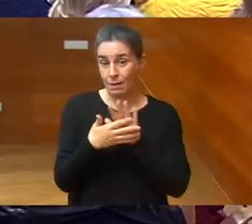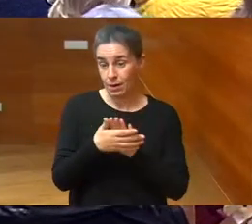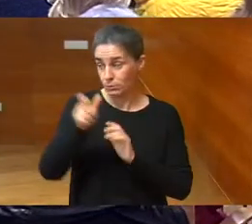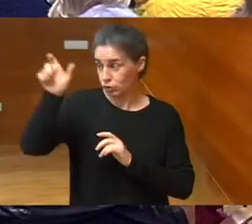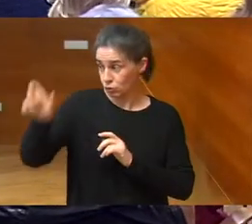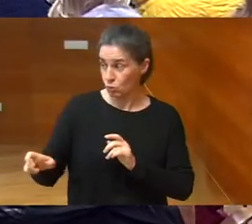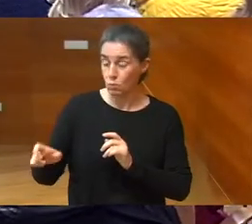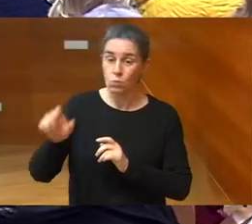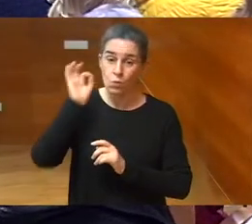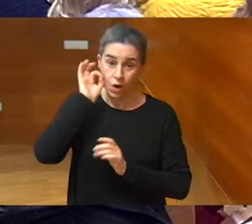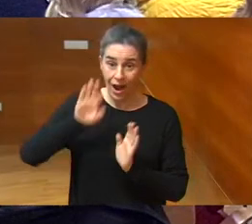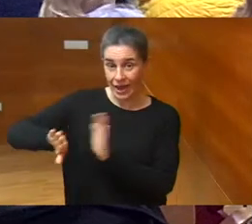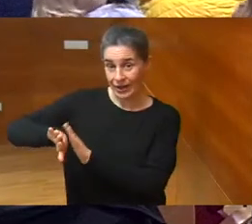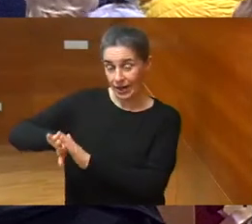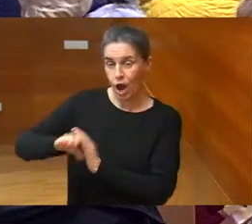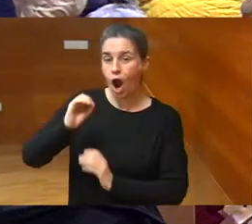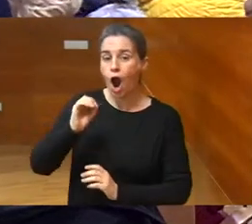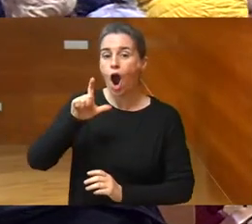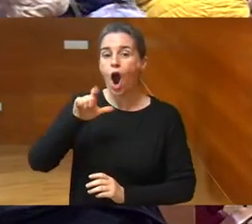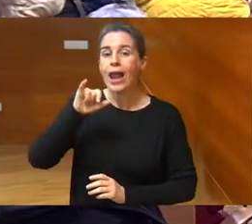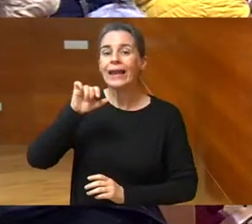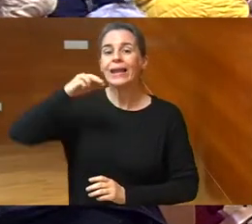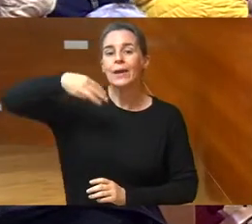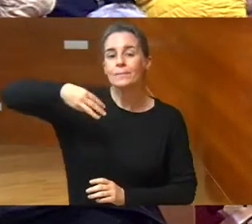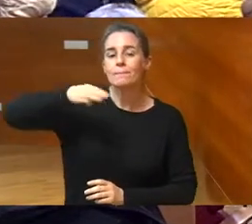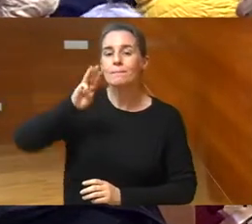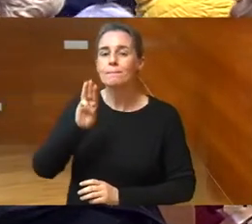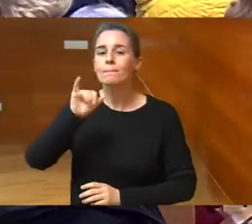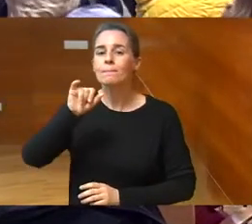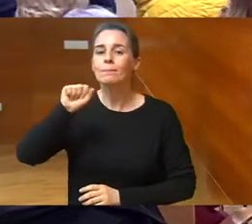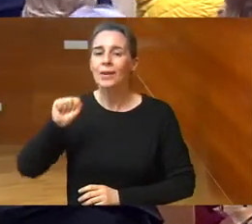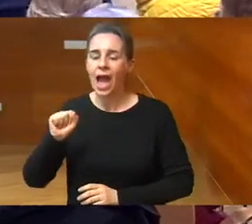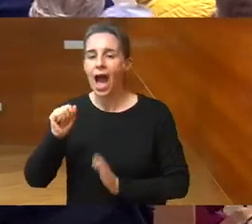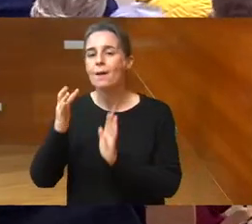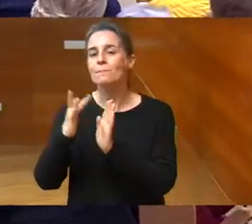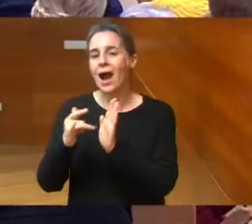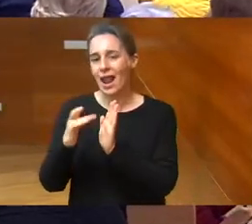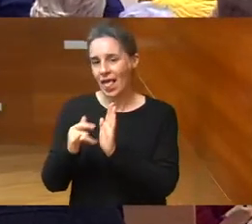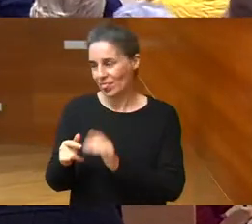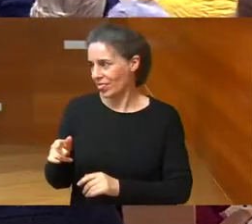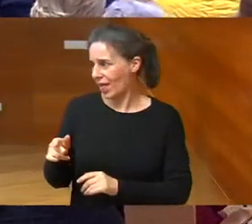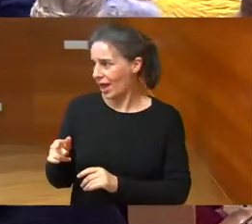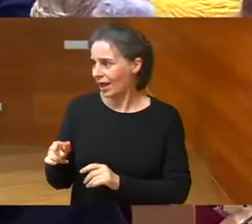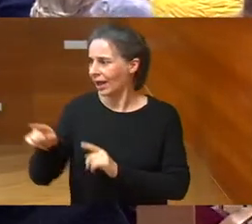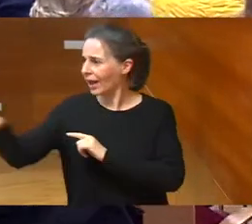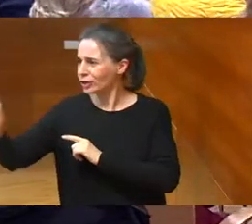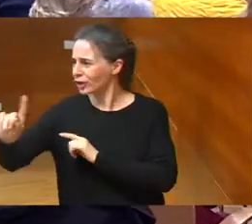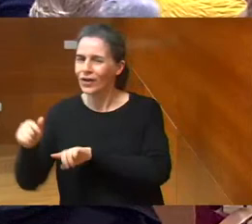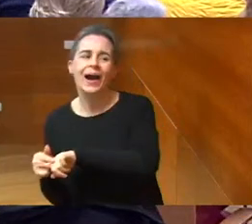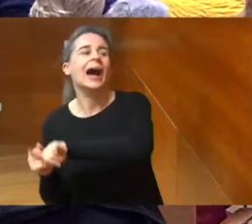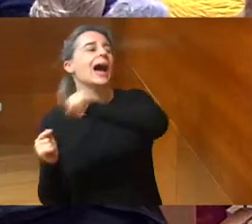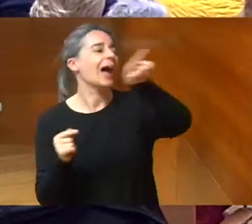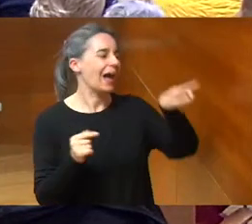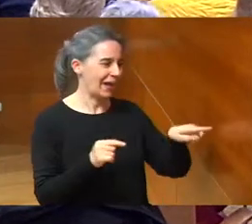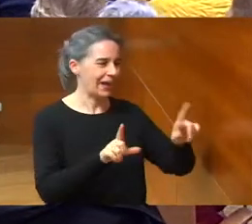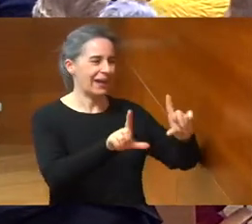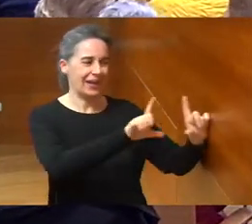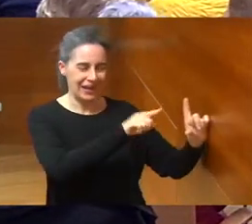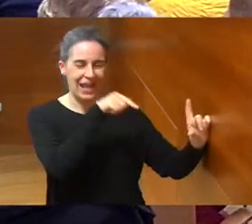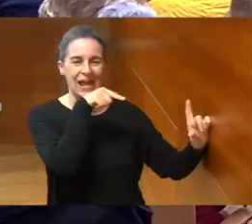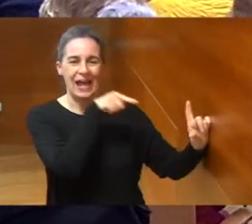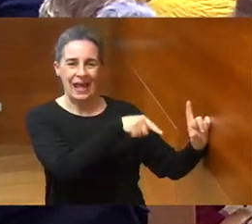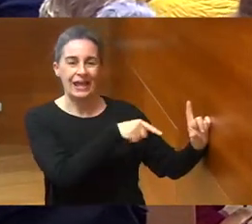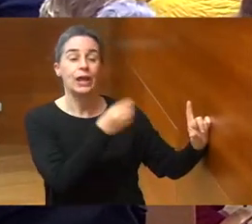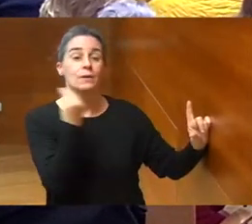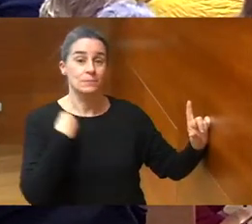Olimpia Valencia está aquí Perdón Esta es Olimpia Valencia